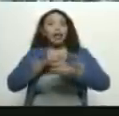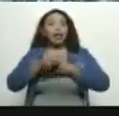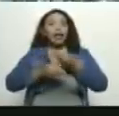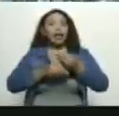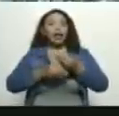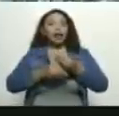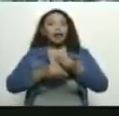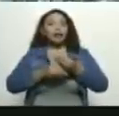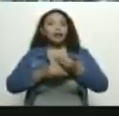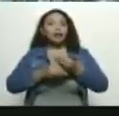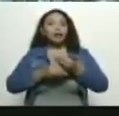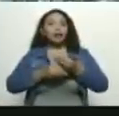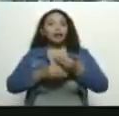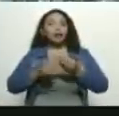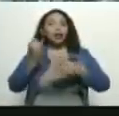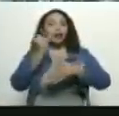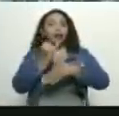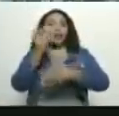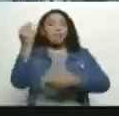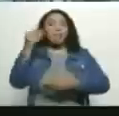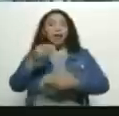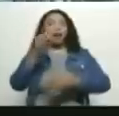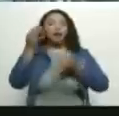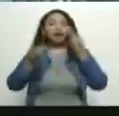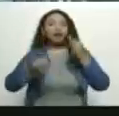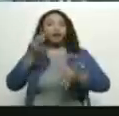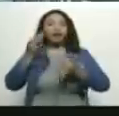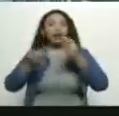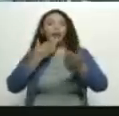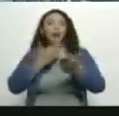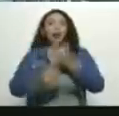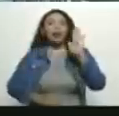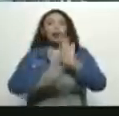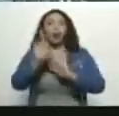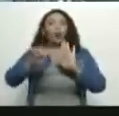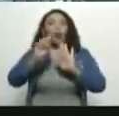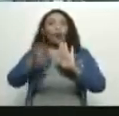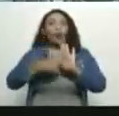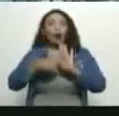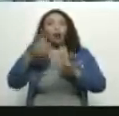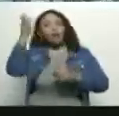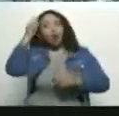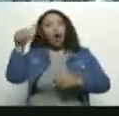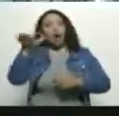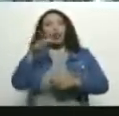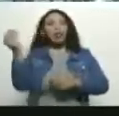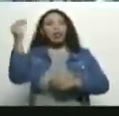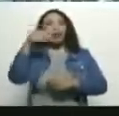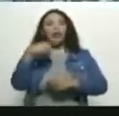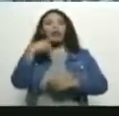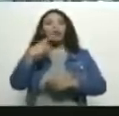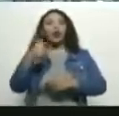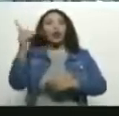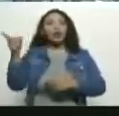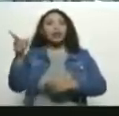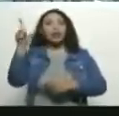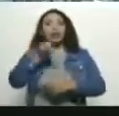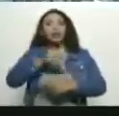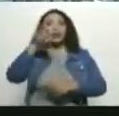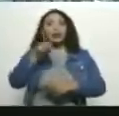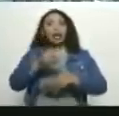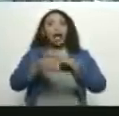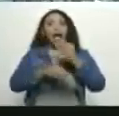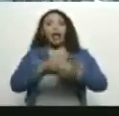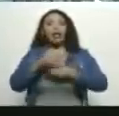una Iberoamérica más justa y sostenible que permita el desarrollo pleno de los pueblos. Además, ha dicho que es necesario realizar y